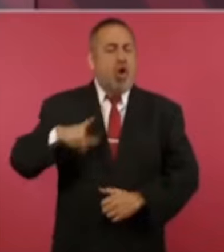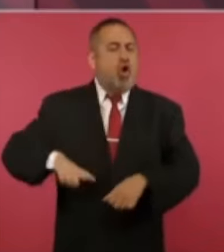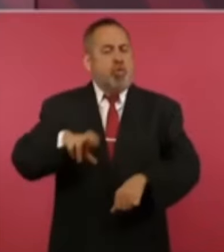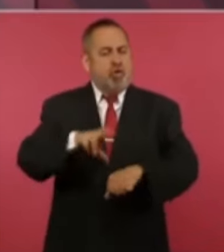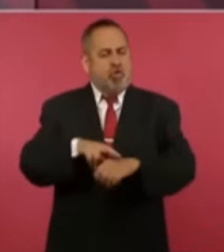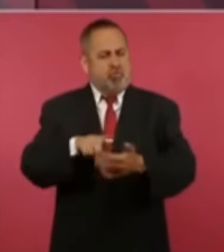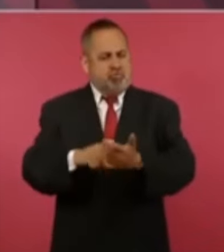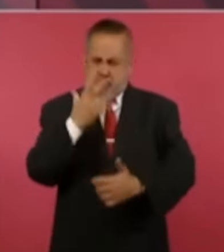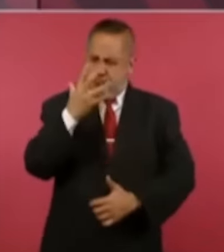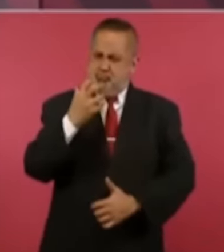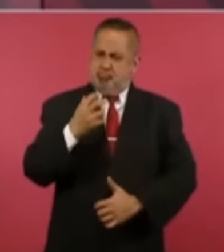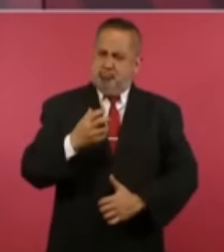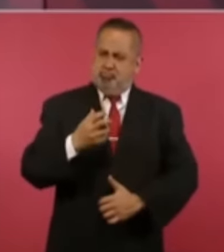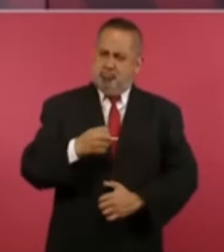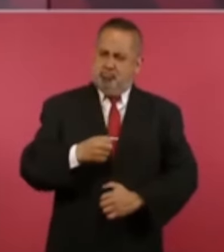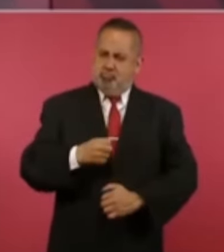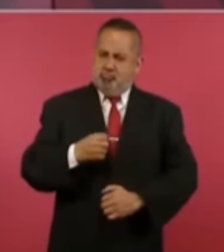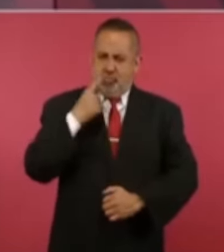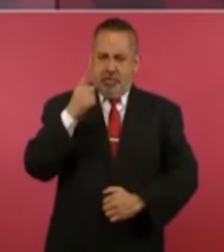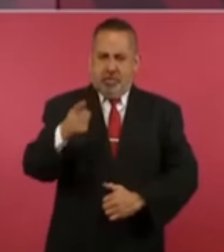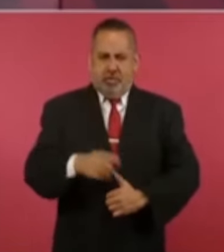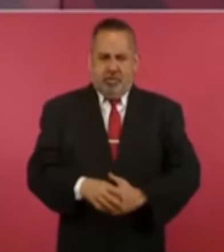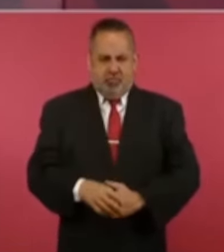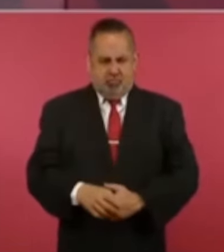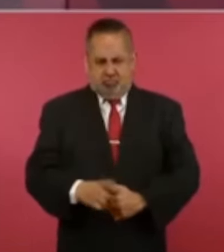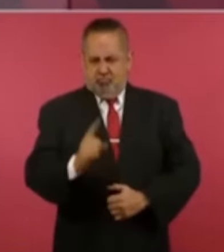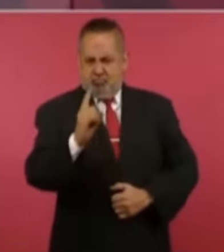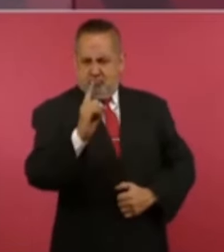gobernadores y todo, que sepan